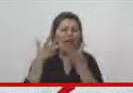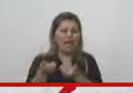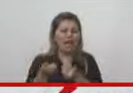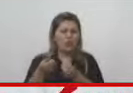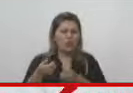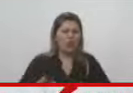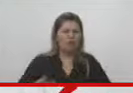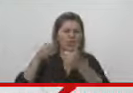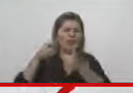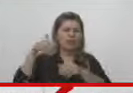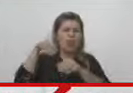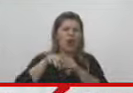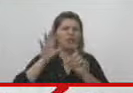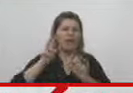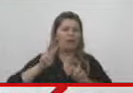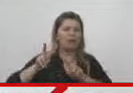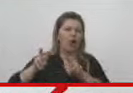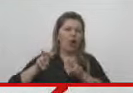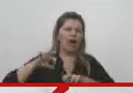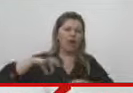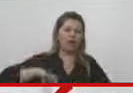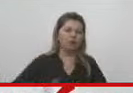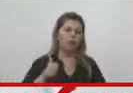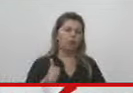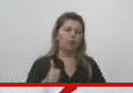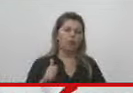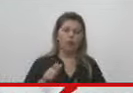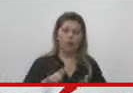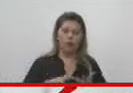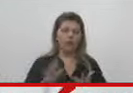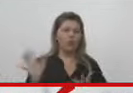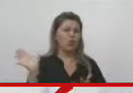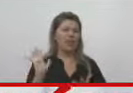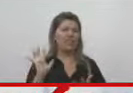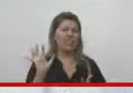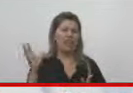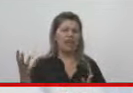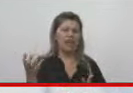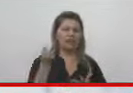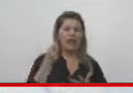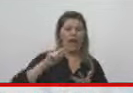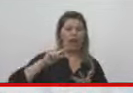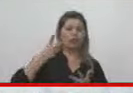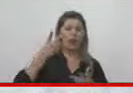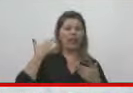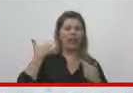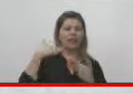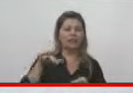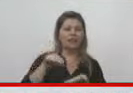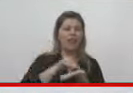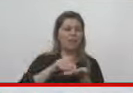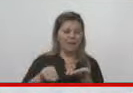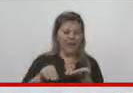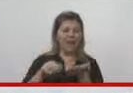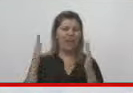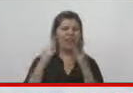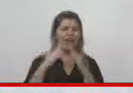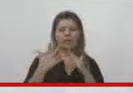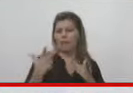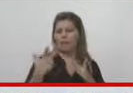la Argentina? ¿Qué necesidad y urgencia había de sacarle la doble indemnización a las empleadas de casas particulares cuando no están